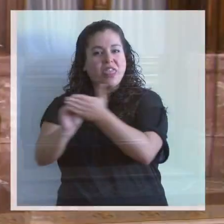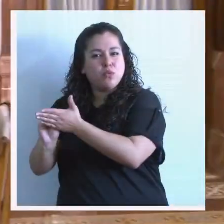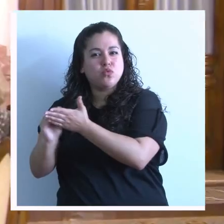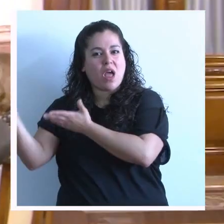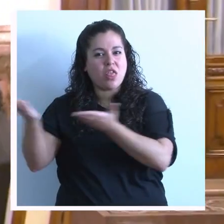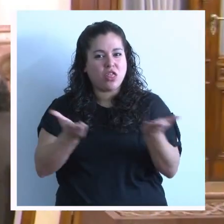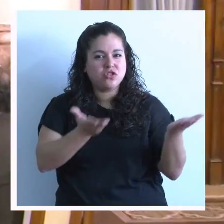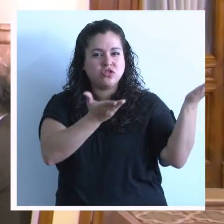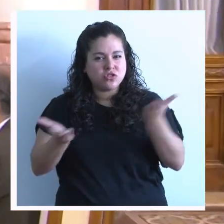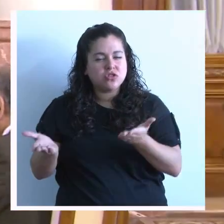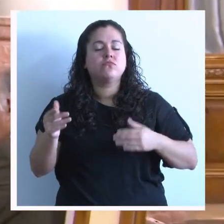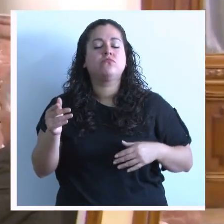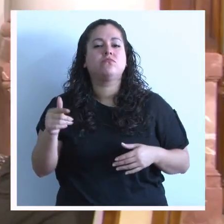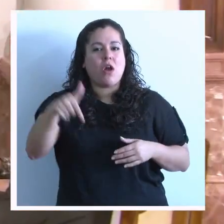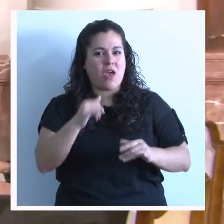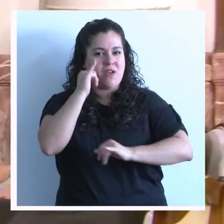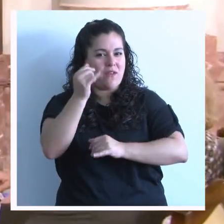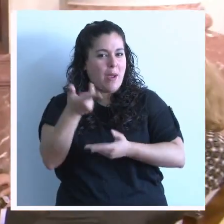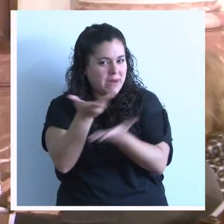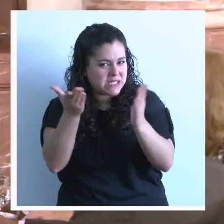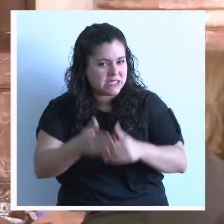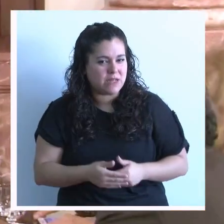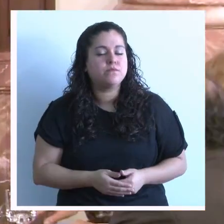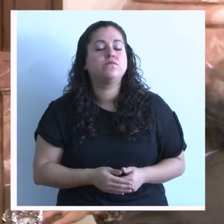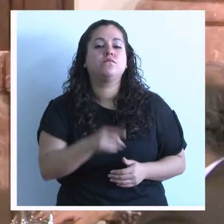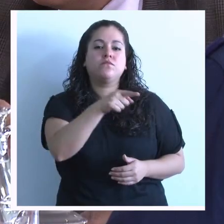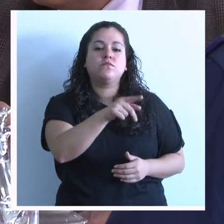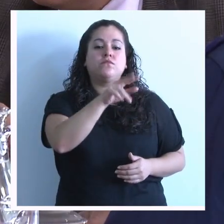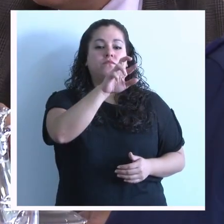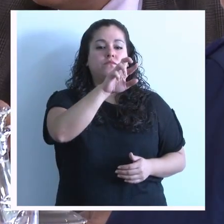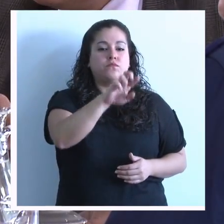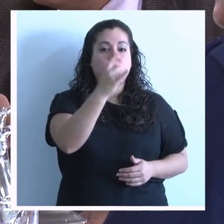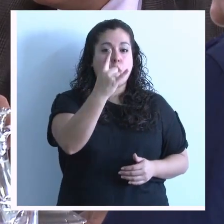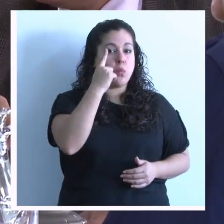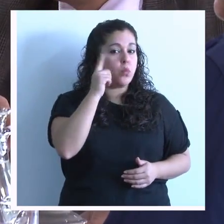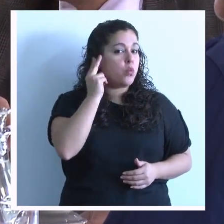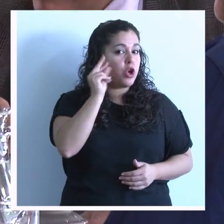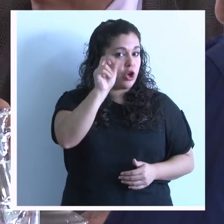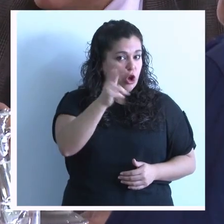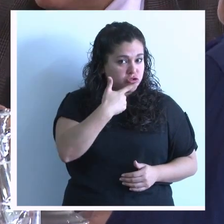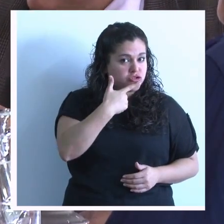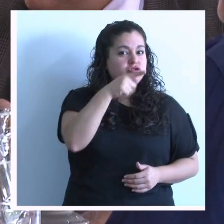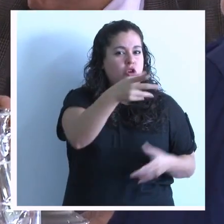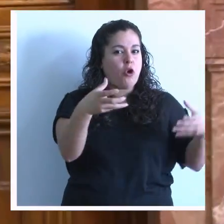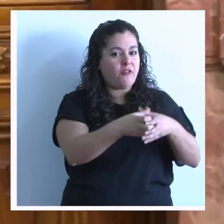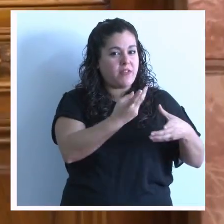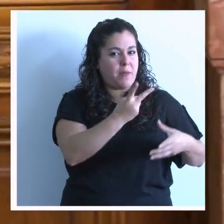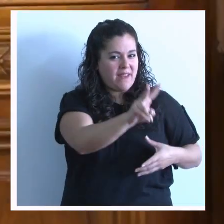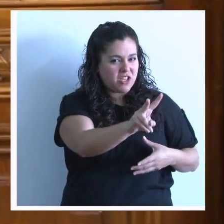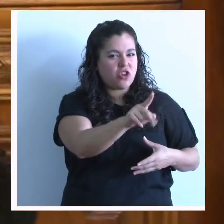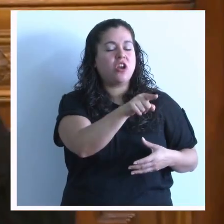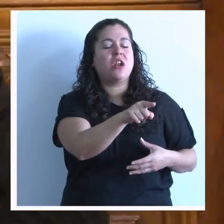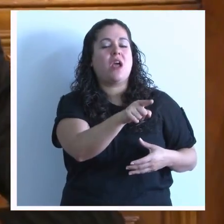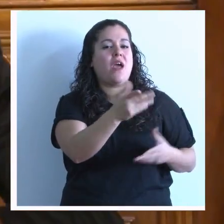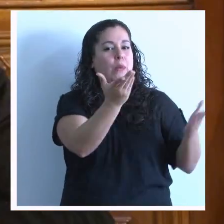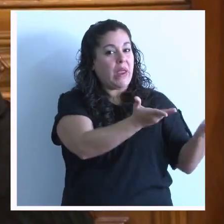Que nos acompañan, a quien ya mismo voy a presentar. Adriana Pueyrós, Buenos Aires, Frente para la Victoria. Adriana, ¿cómo